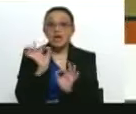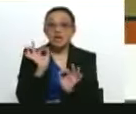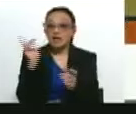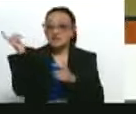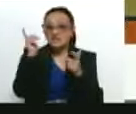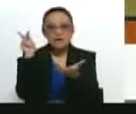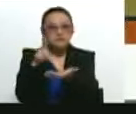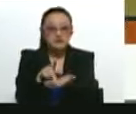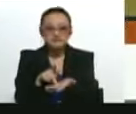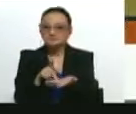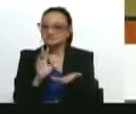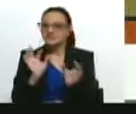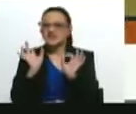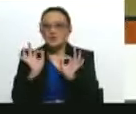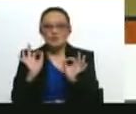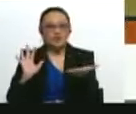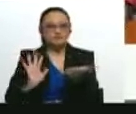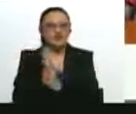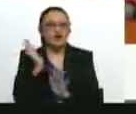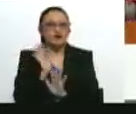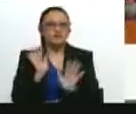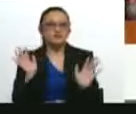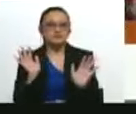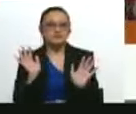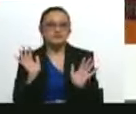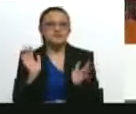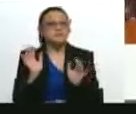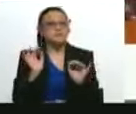Afortunadamente, llegó el comandante Chávez y mandó a parar.